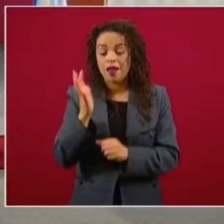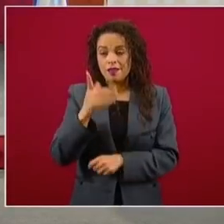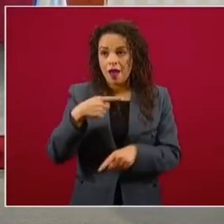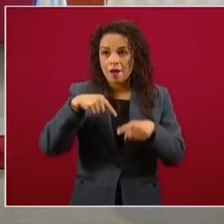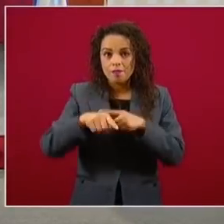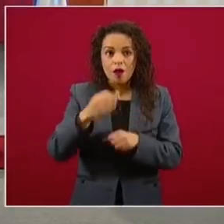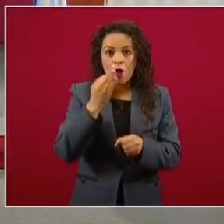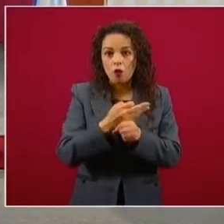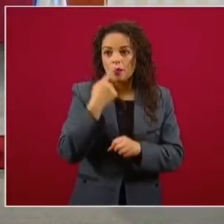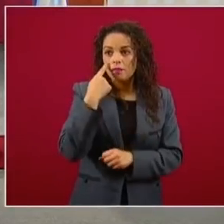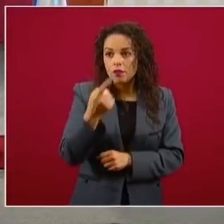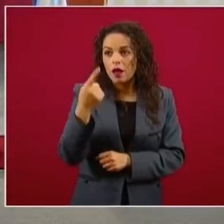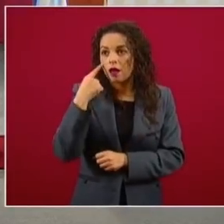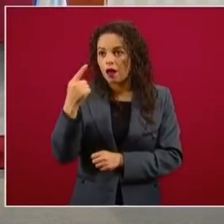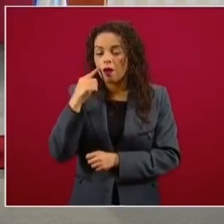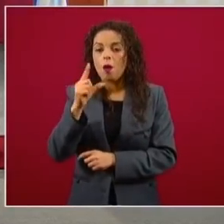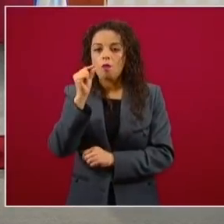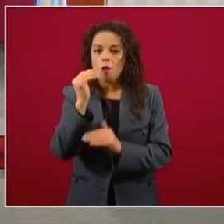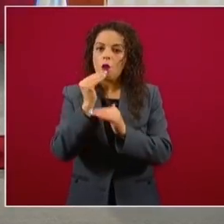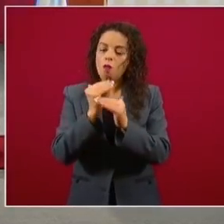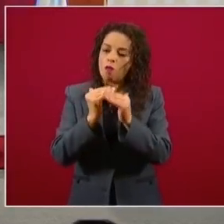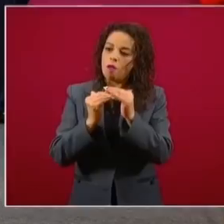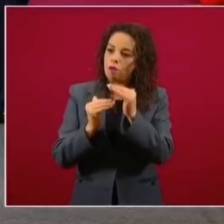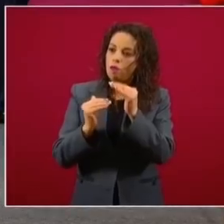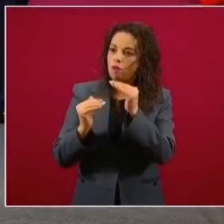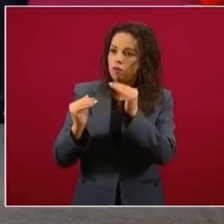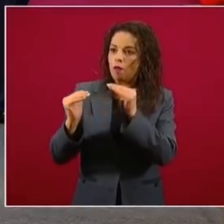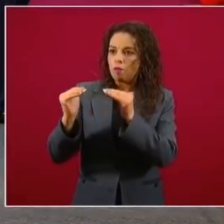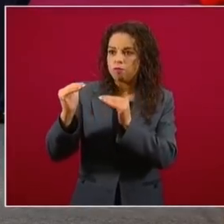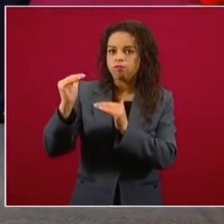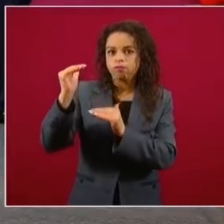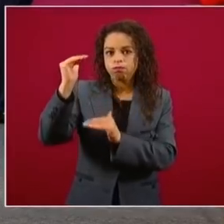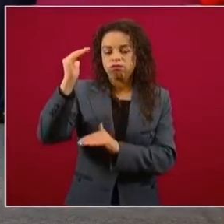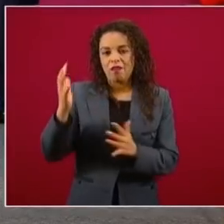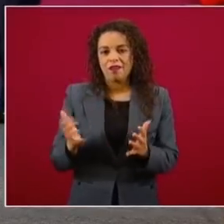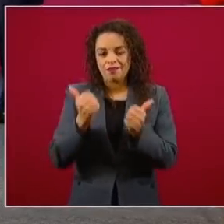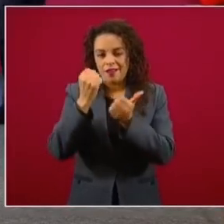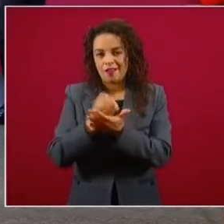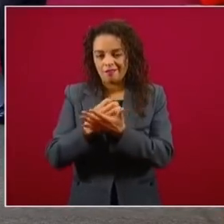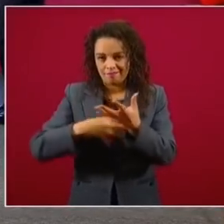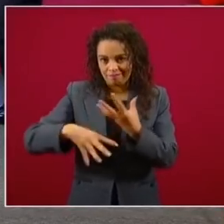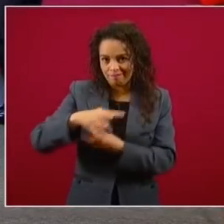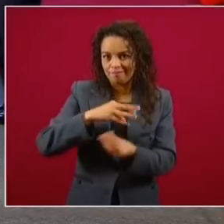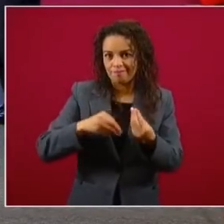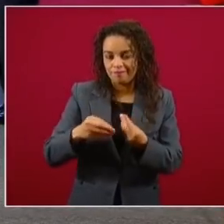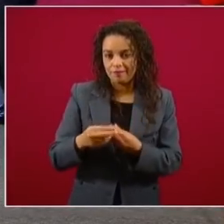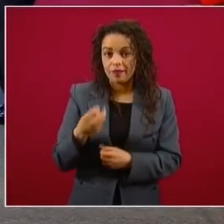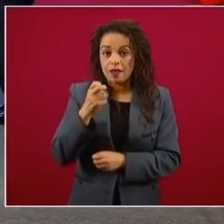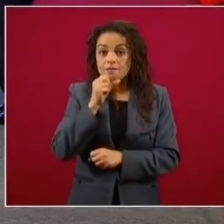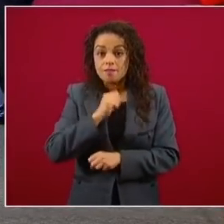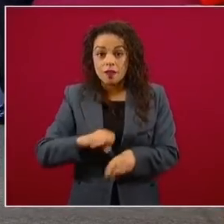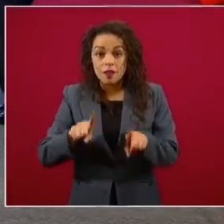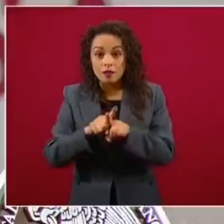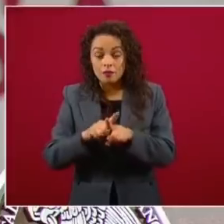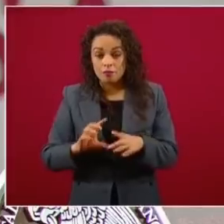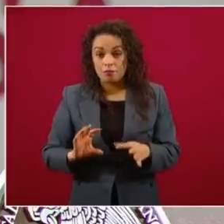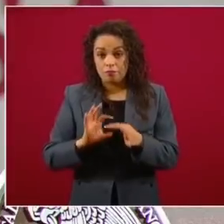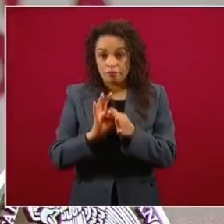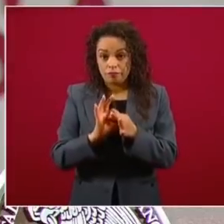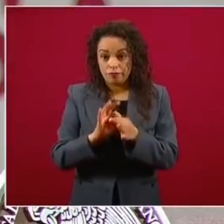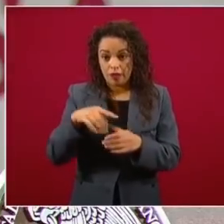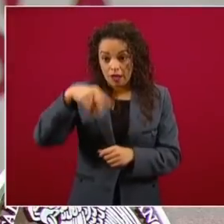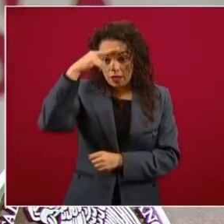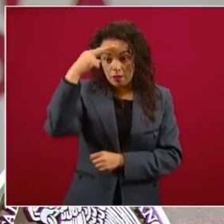nosotros señales que apuntan a una recuperación de la economía. Al mismo tiempo que está habiendo una recuperación en México, también está habiendo una